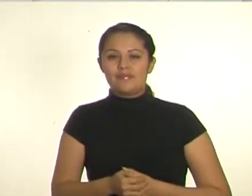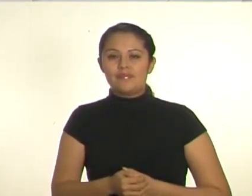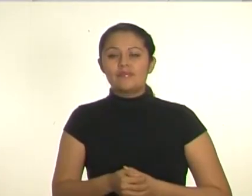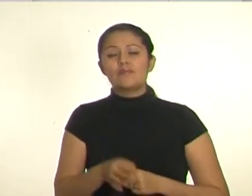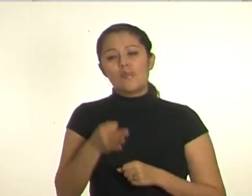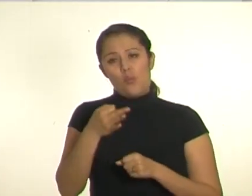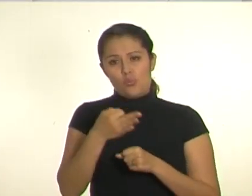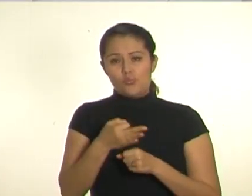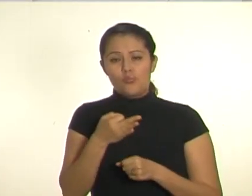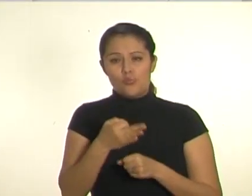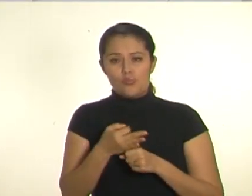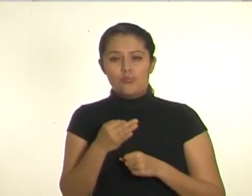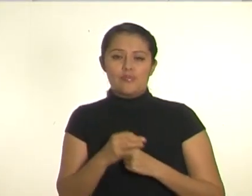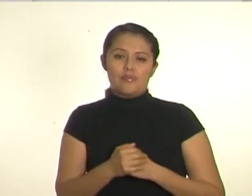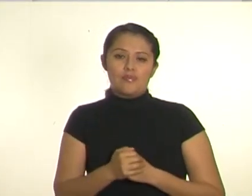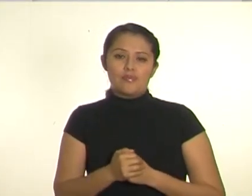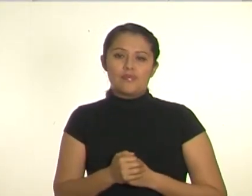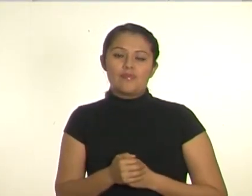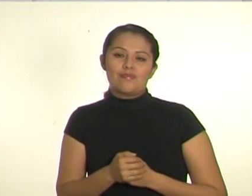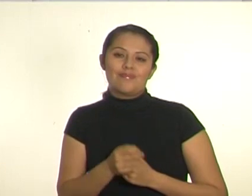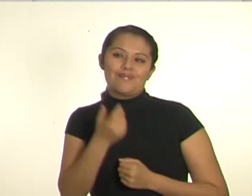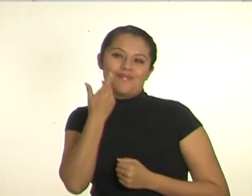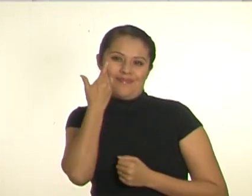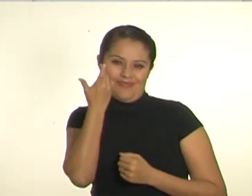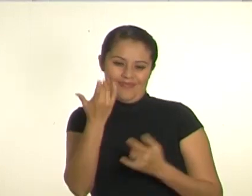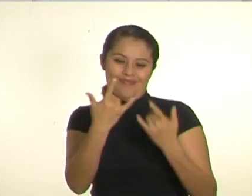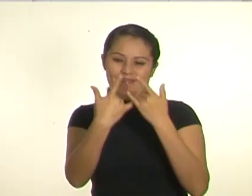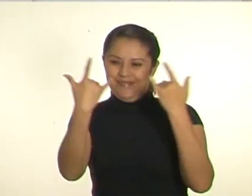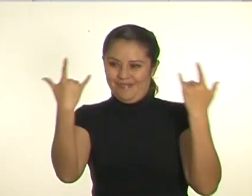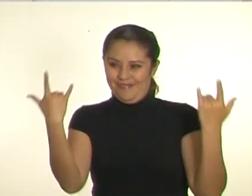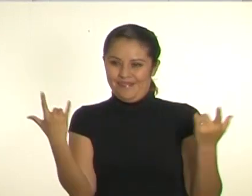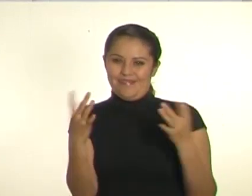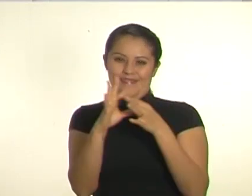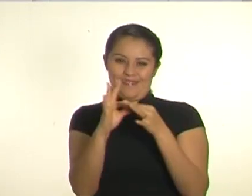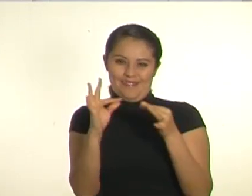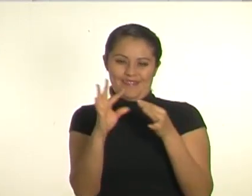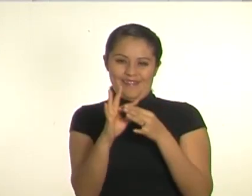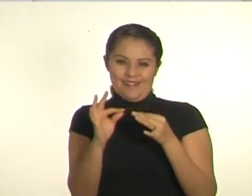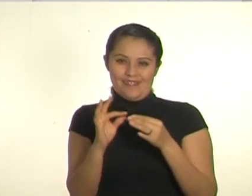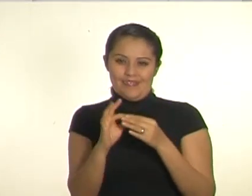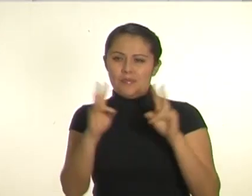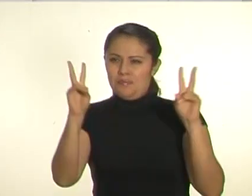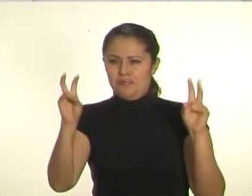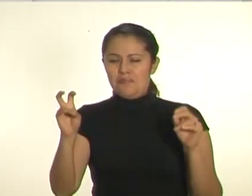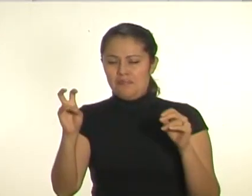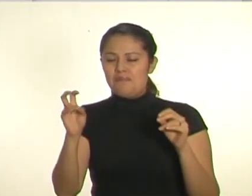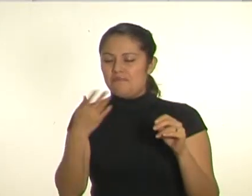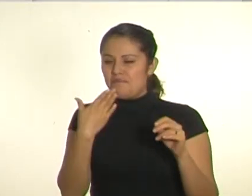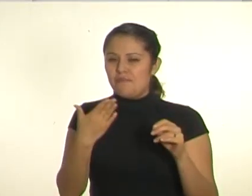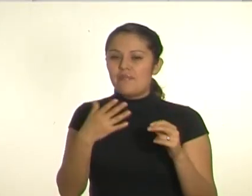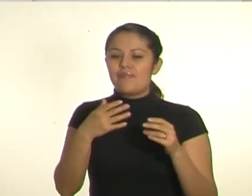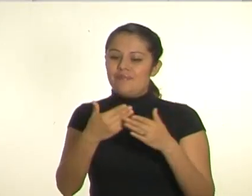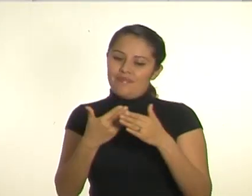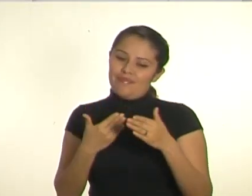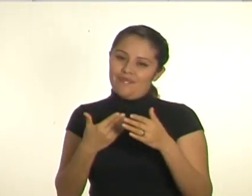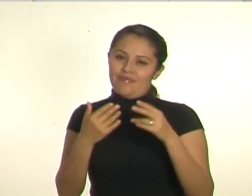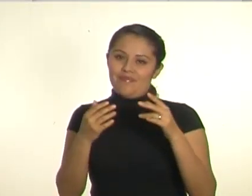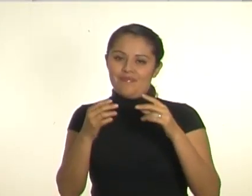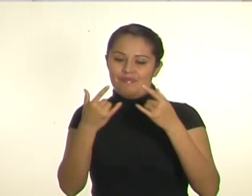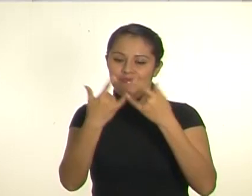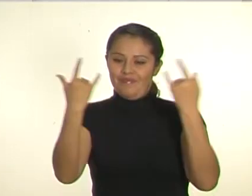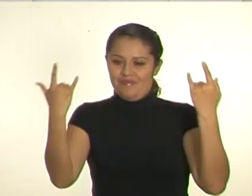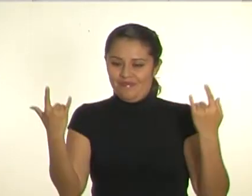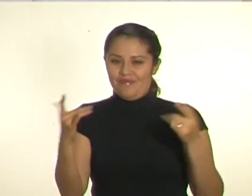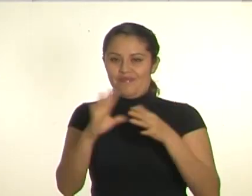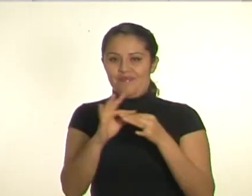El día de hoy quiero contarte una historia antes de iniciar con el tema del día. Esta